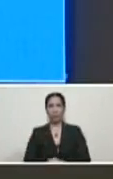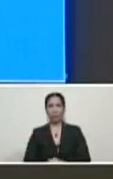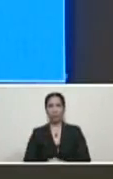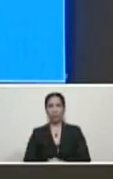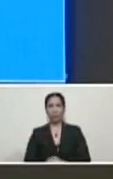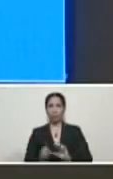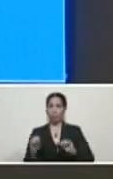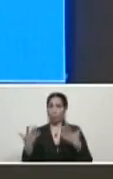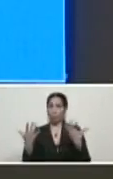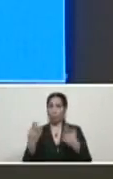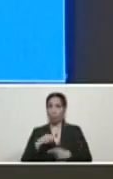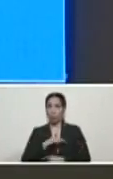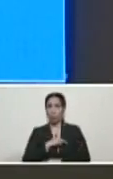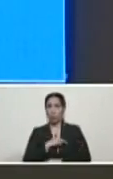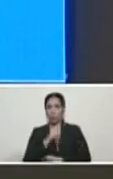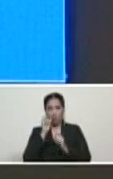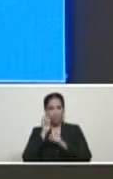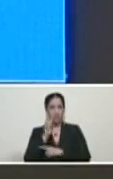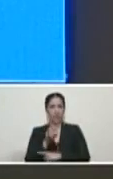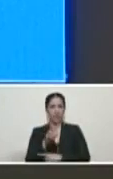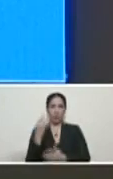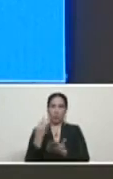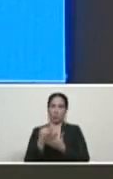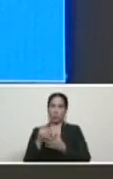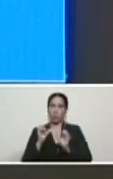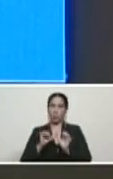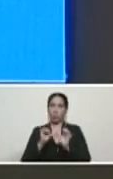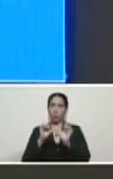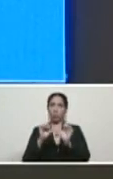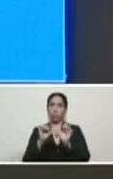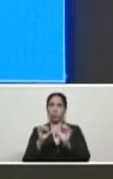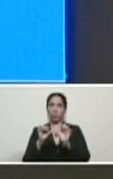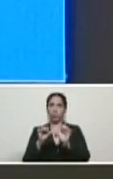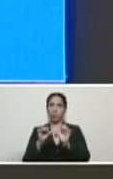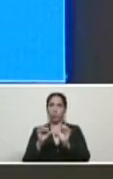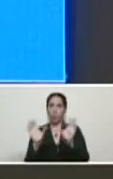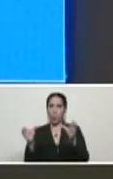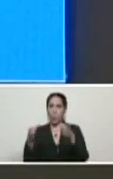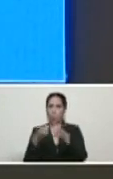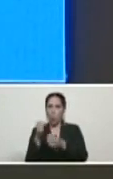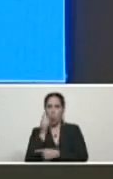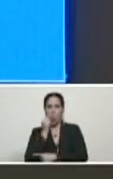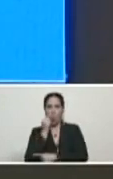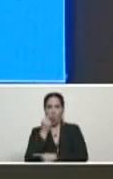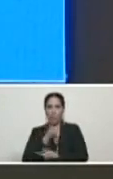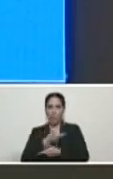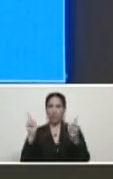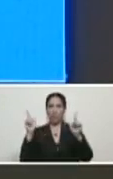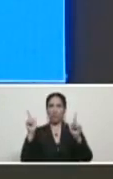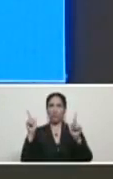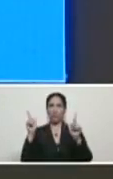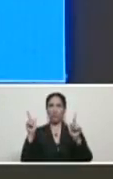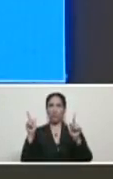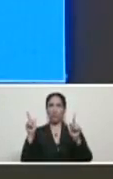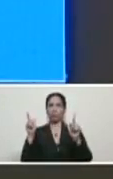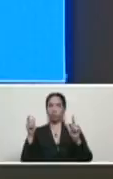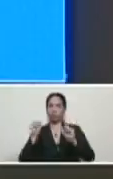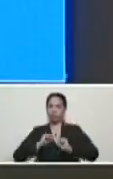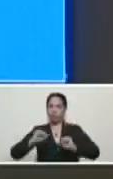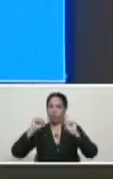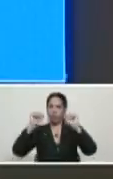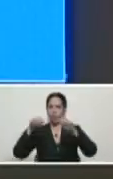fortuna, se ha visto con frecuencia un puñado de hombres libres vencer a imperios